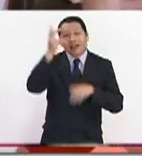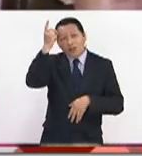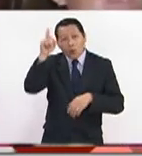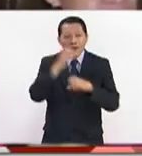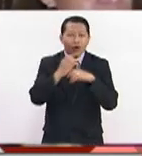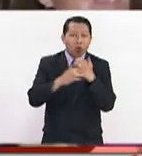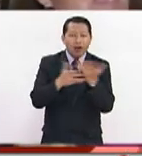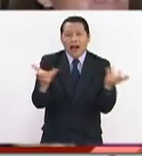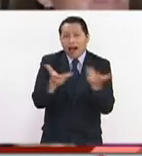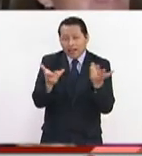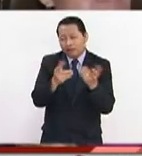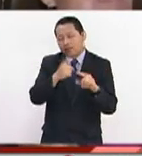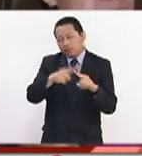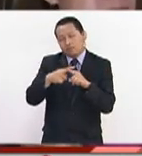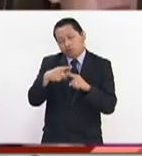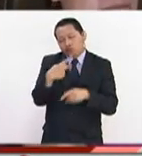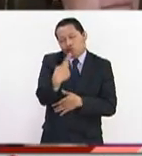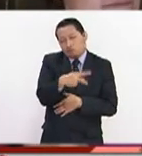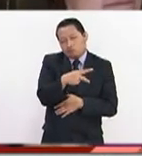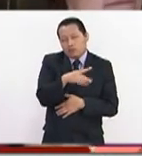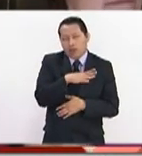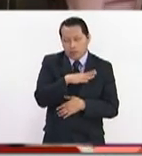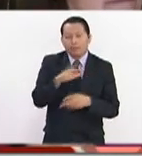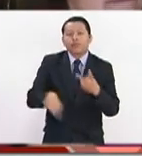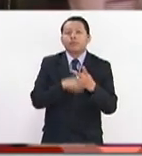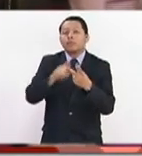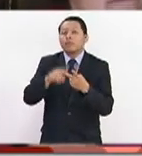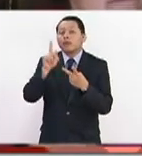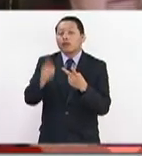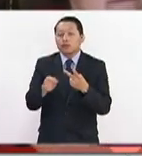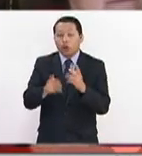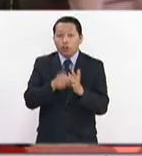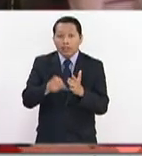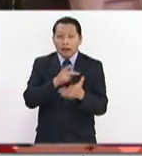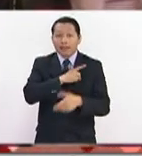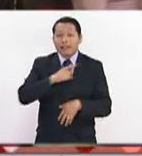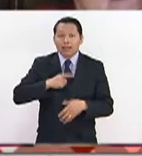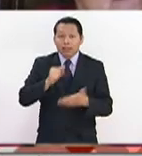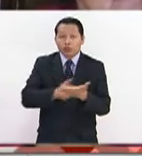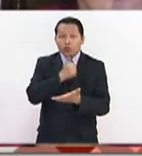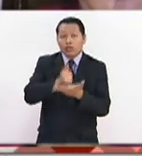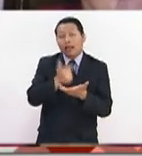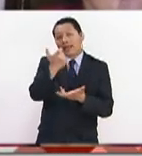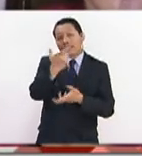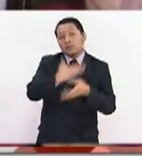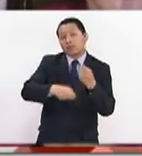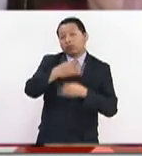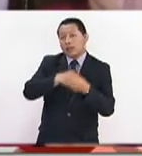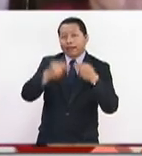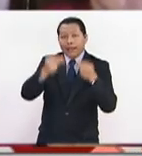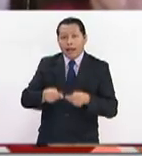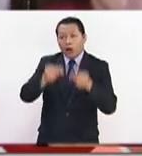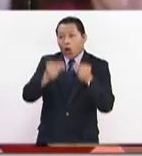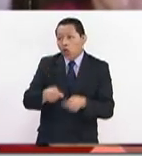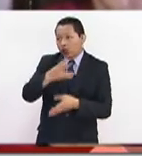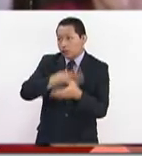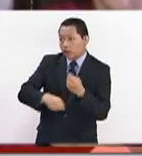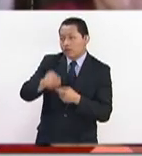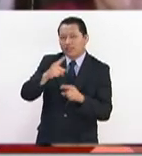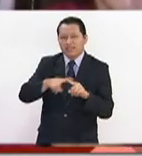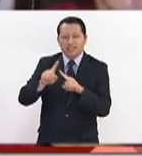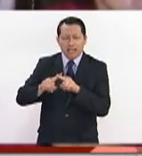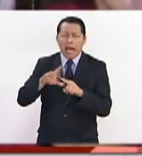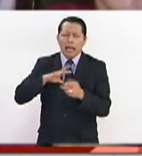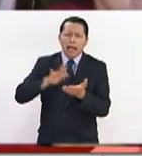vida. Y por otro lado necesitamos atender el tema de la reactivación económica de la ciudad. ¿Qué hemos hecho? Bueno, pues hemos dividido apoyos